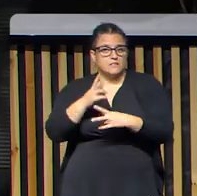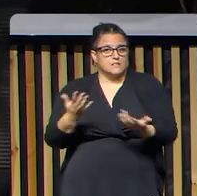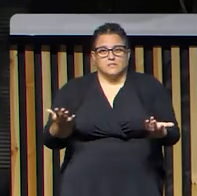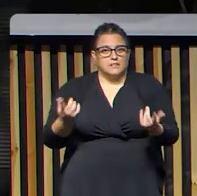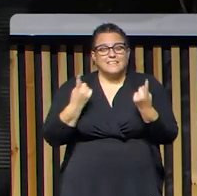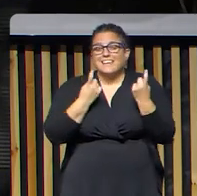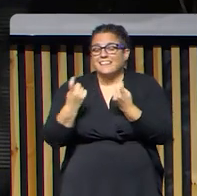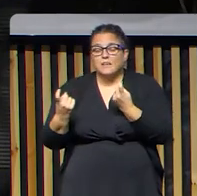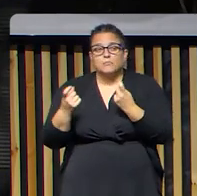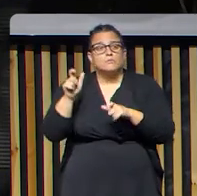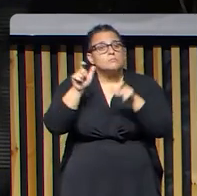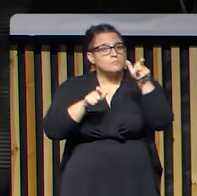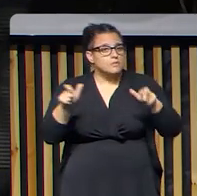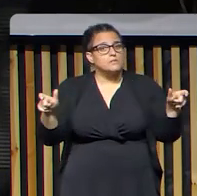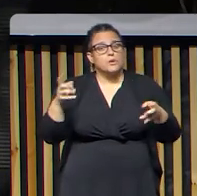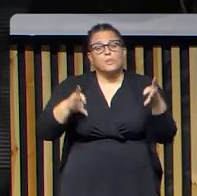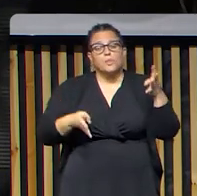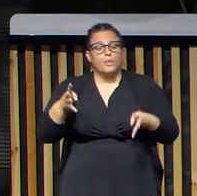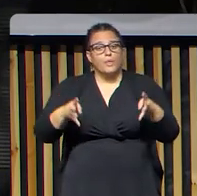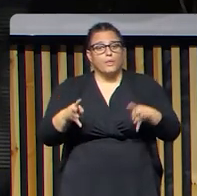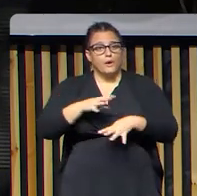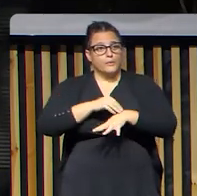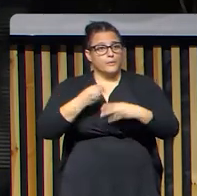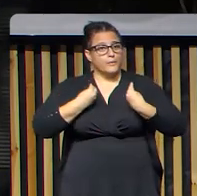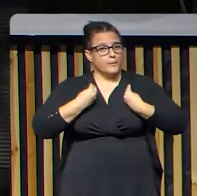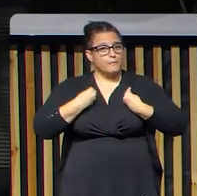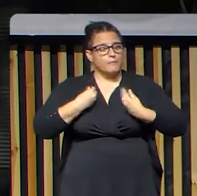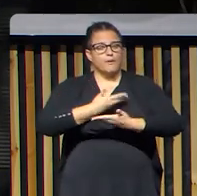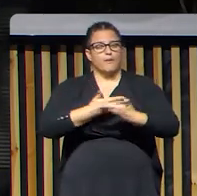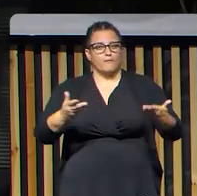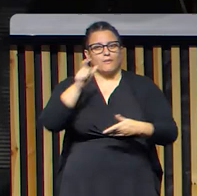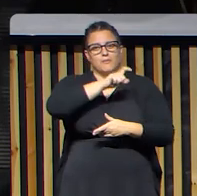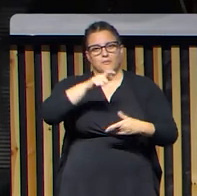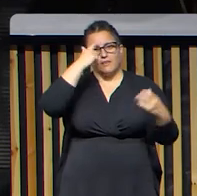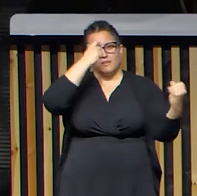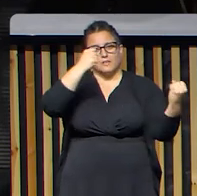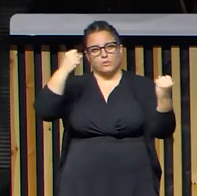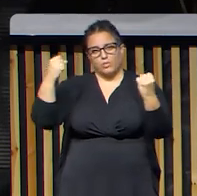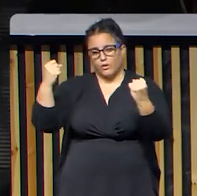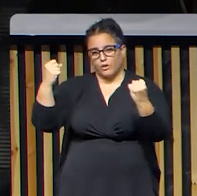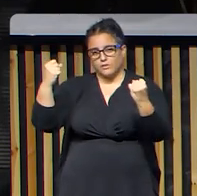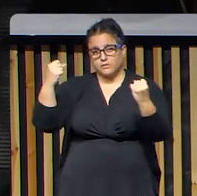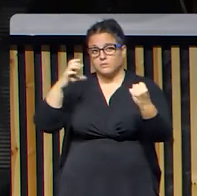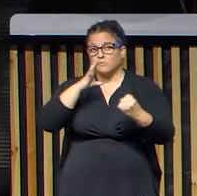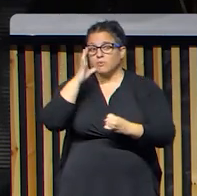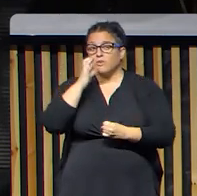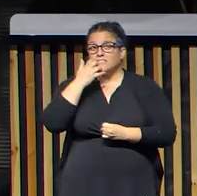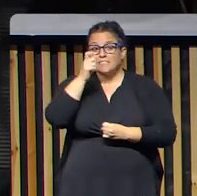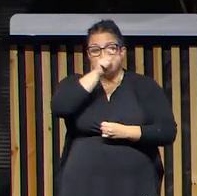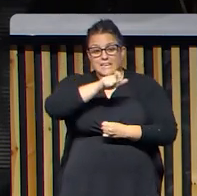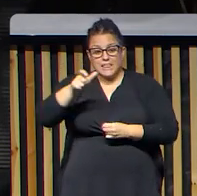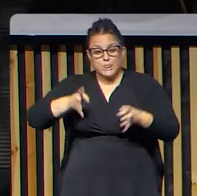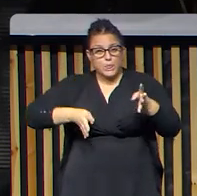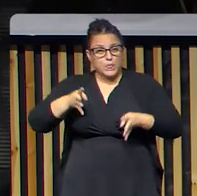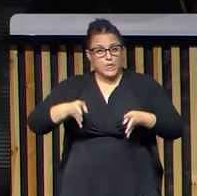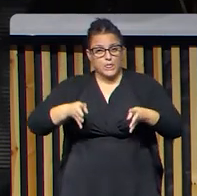ciudadanía sueca Confía en sus instituciones porque el día que la ciudadanía sueca no confíe en sus instituciones